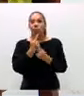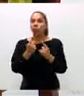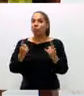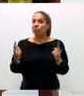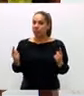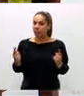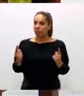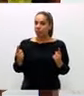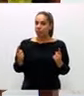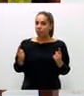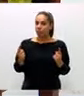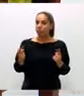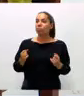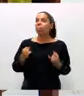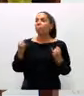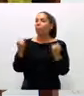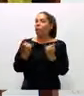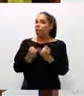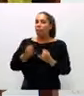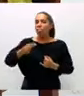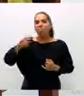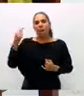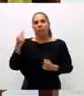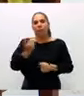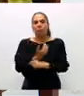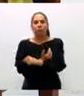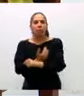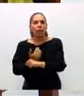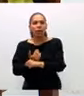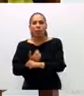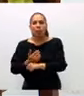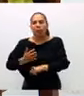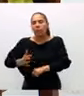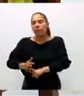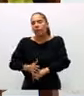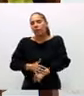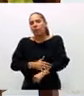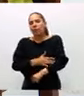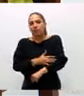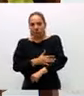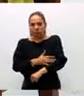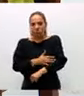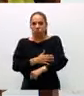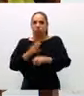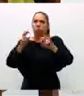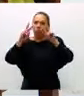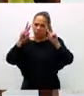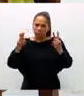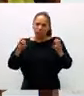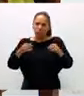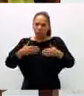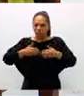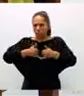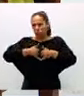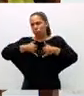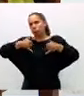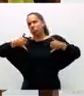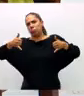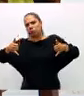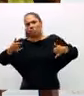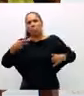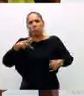un acompañamiento emocional. Entonces, es un tema, una pregunta muy compleja, y así mismo